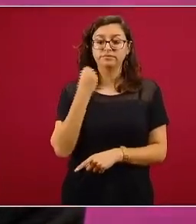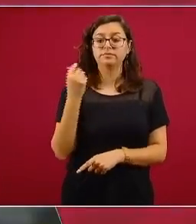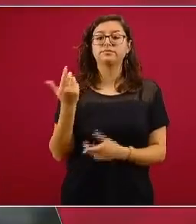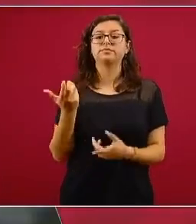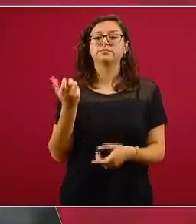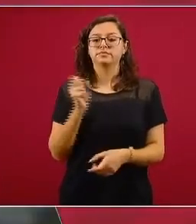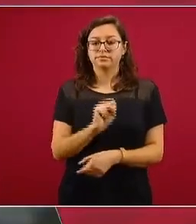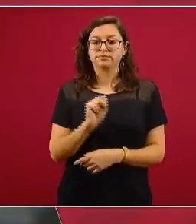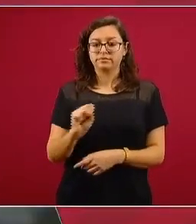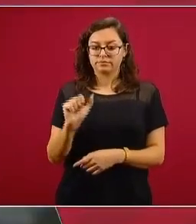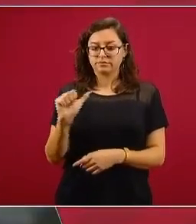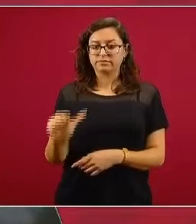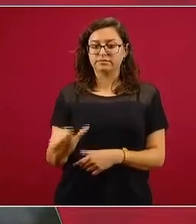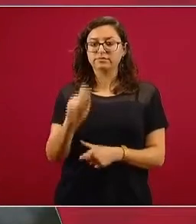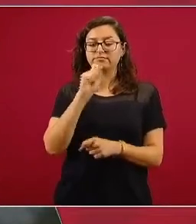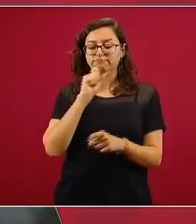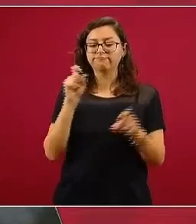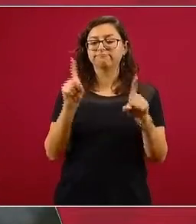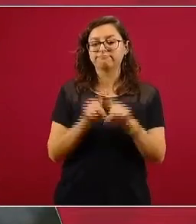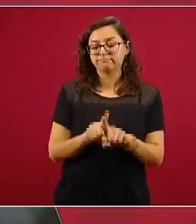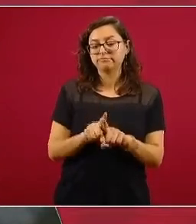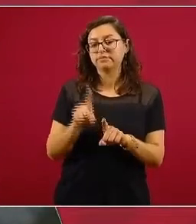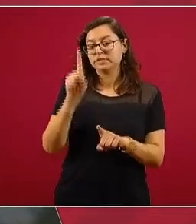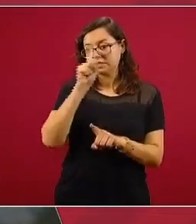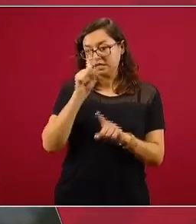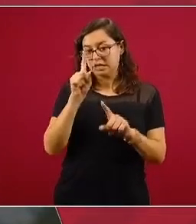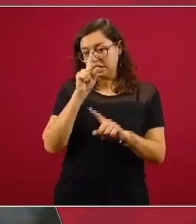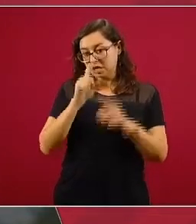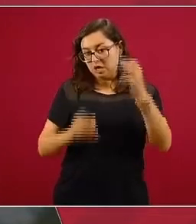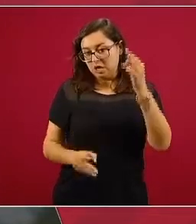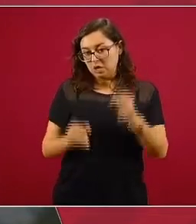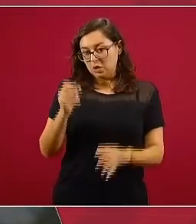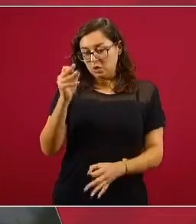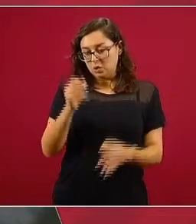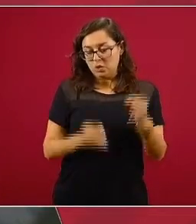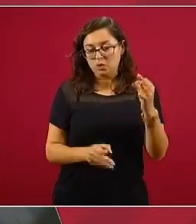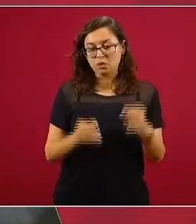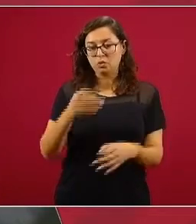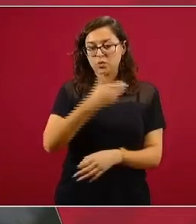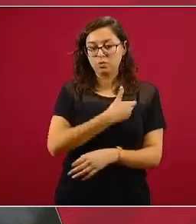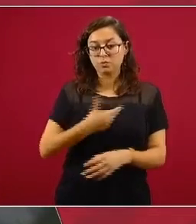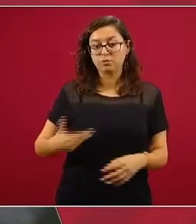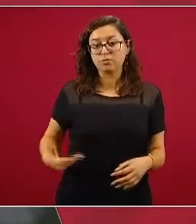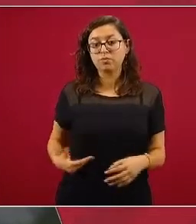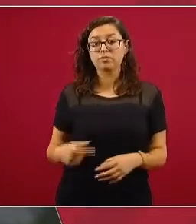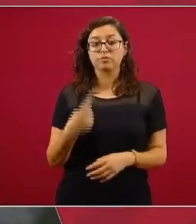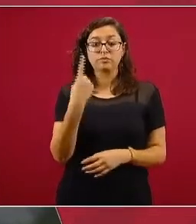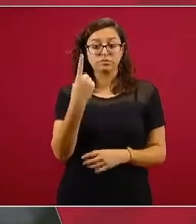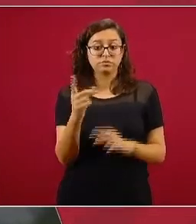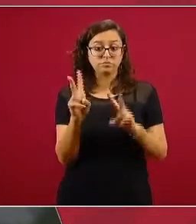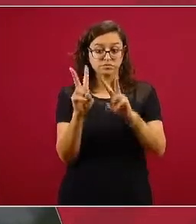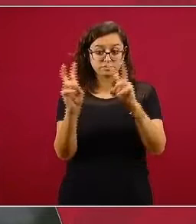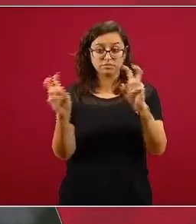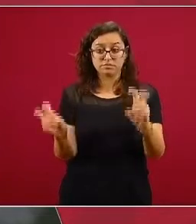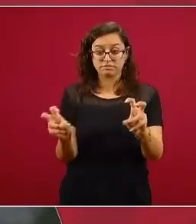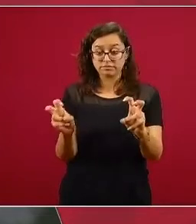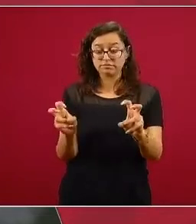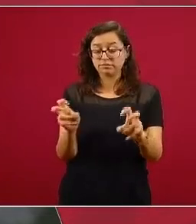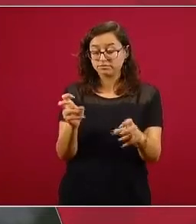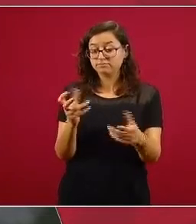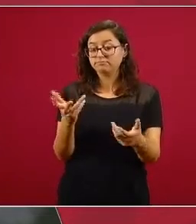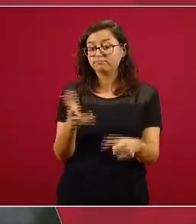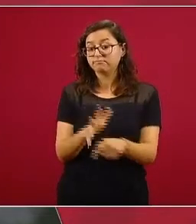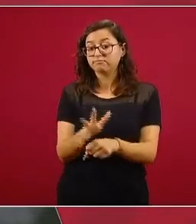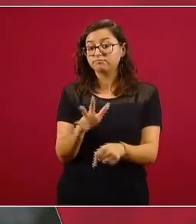Salud y en su momento el consejero jurídico de Presidencia, porque uno de los elementos a considerar es esto sobre